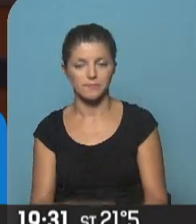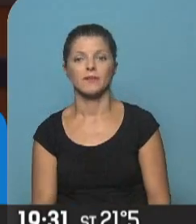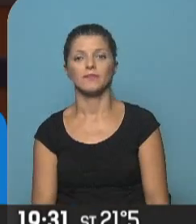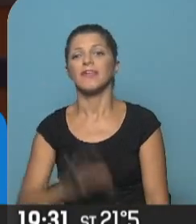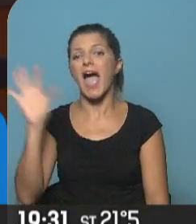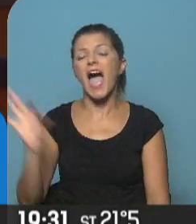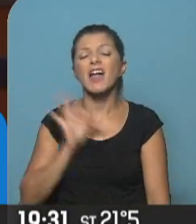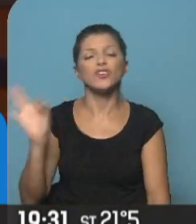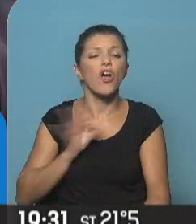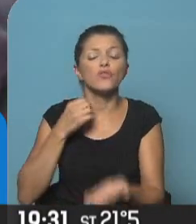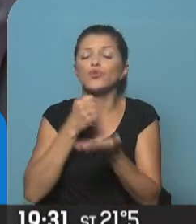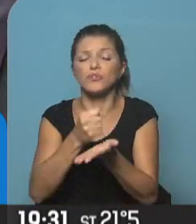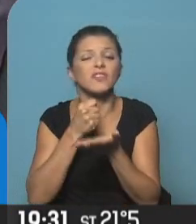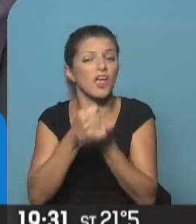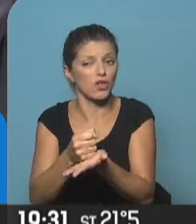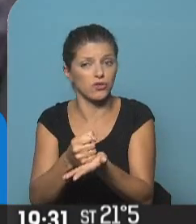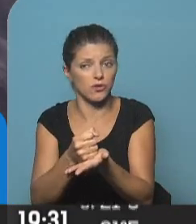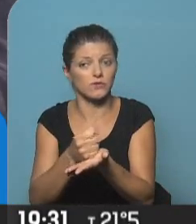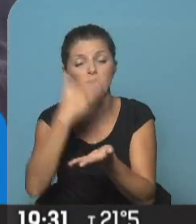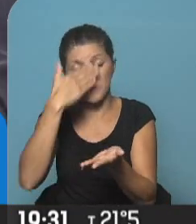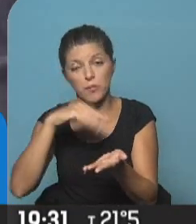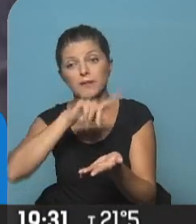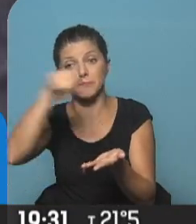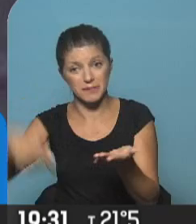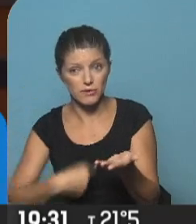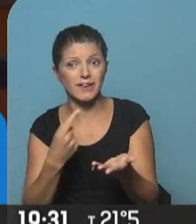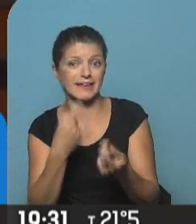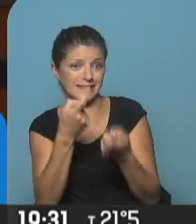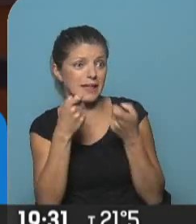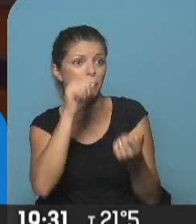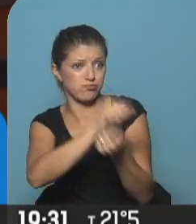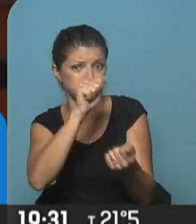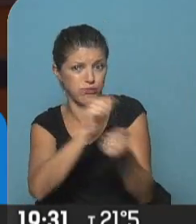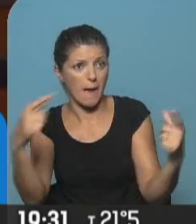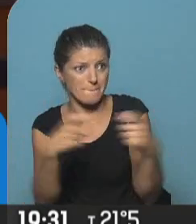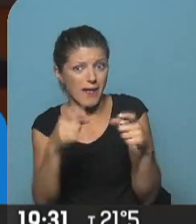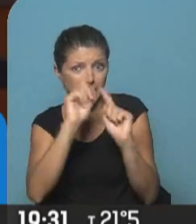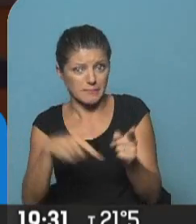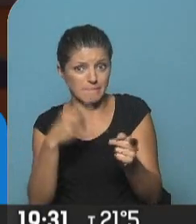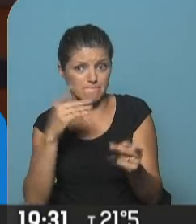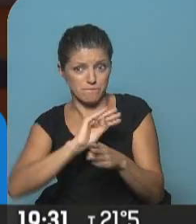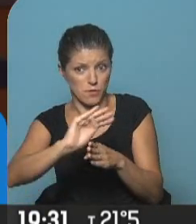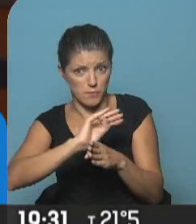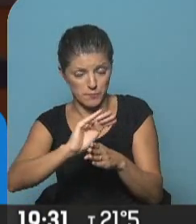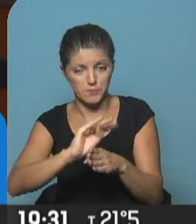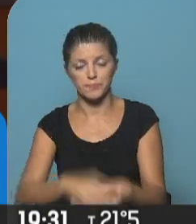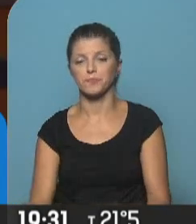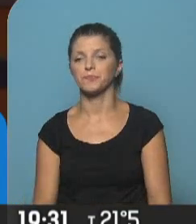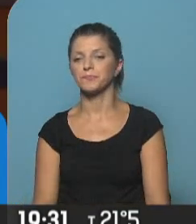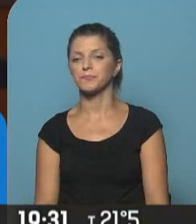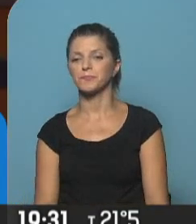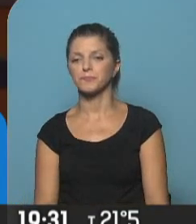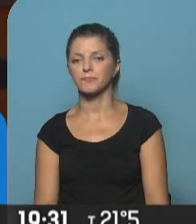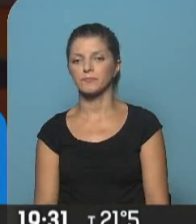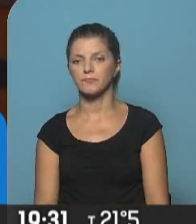finalmente también termina generando emisión de dinero e inflación? Es un cálculo muy complicado, pero digamos, lo que yo he visto,